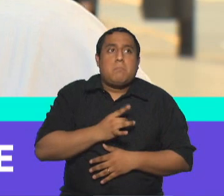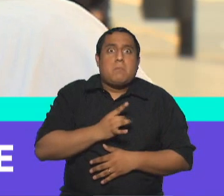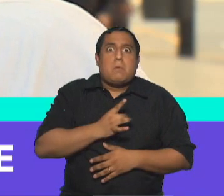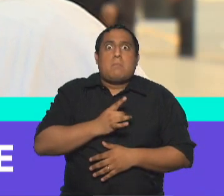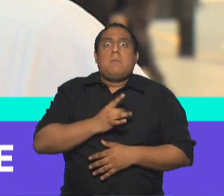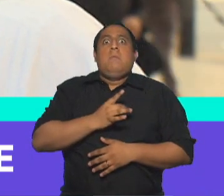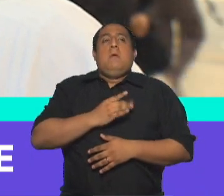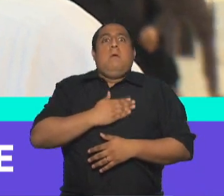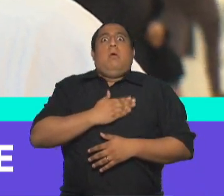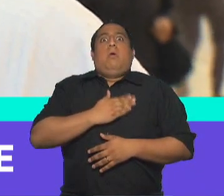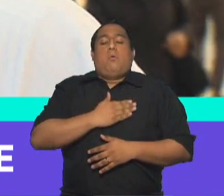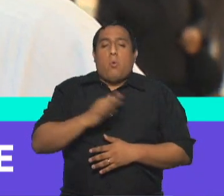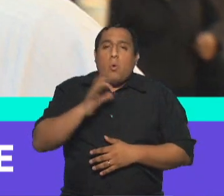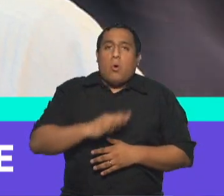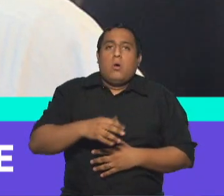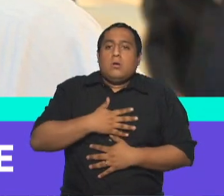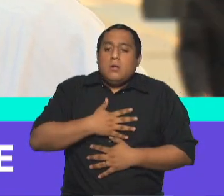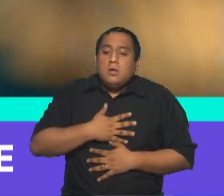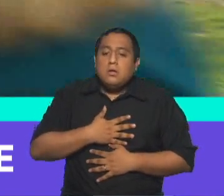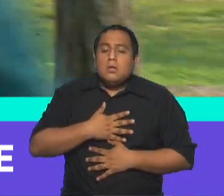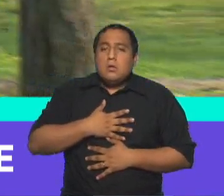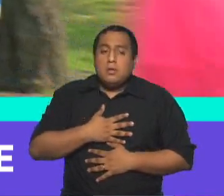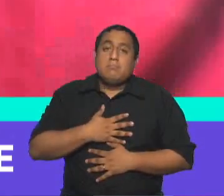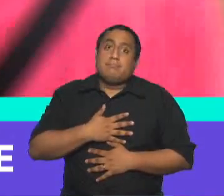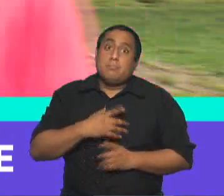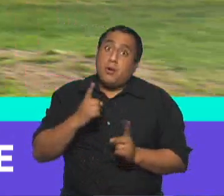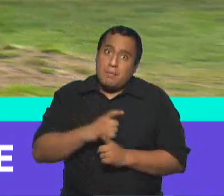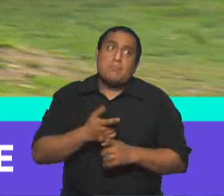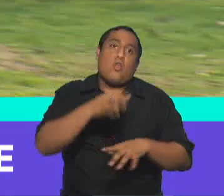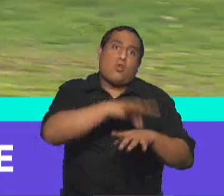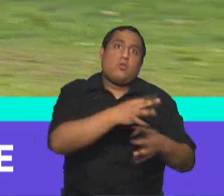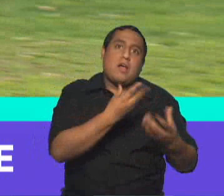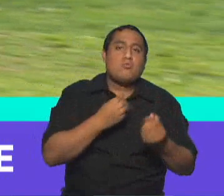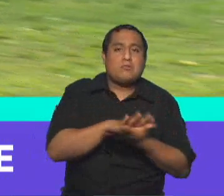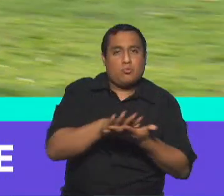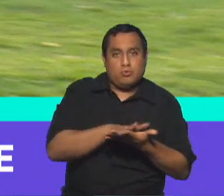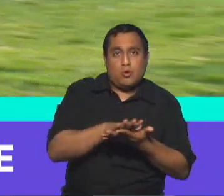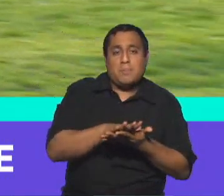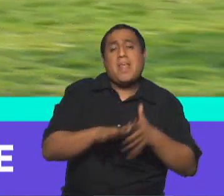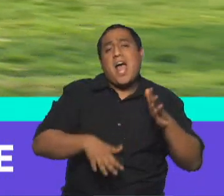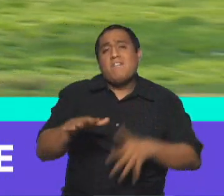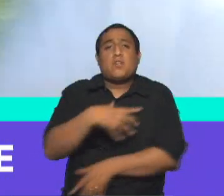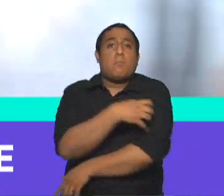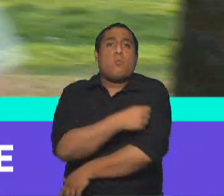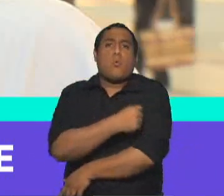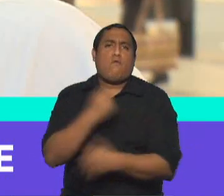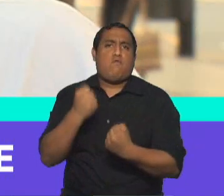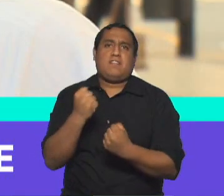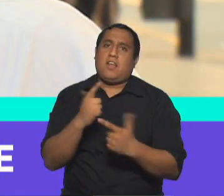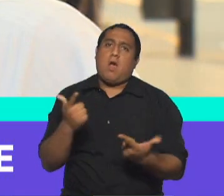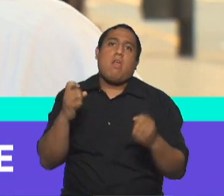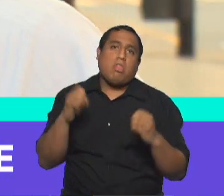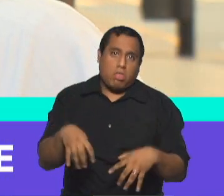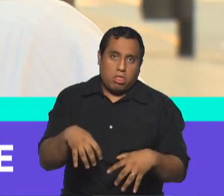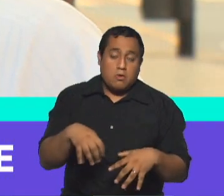rápida o una dificultad respiratoria que tenemos que esperar que ocurra y que el médico nos solucione. También a veces una debilidad muscular. A medida que